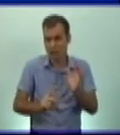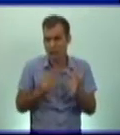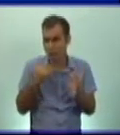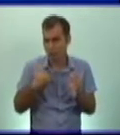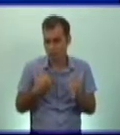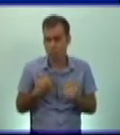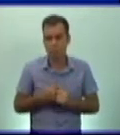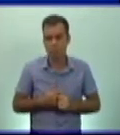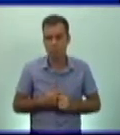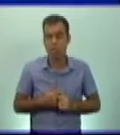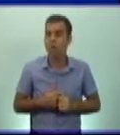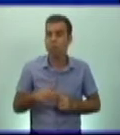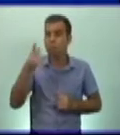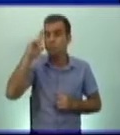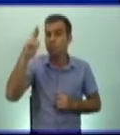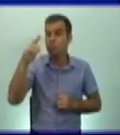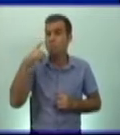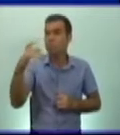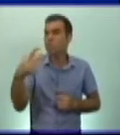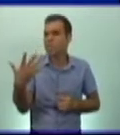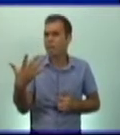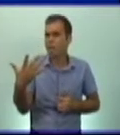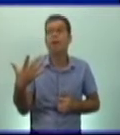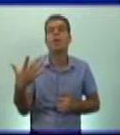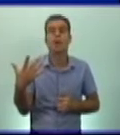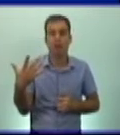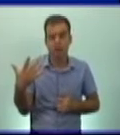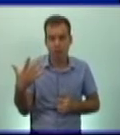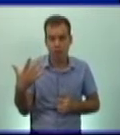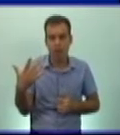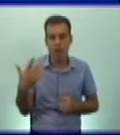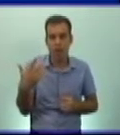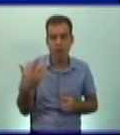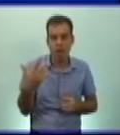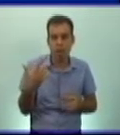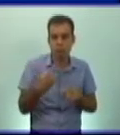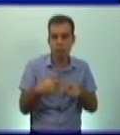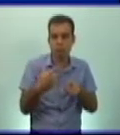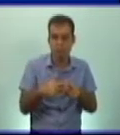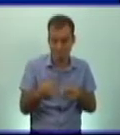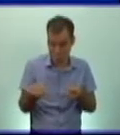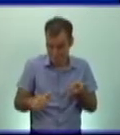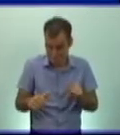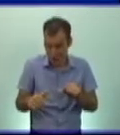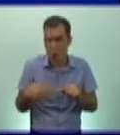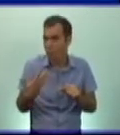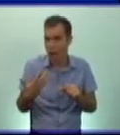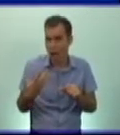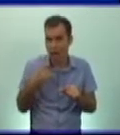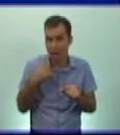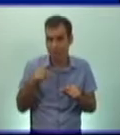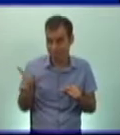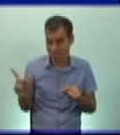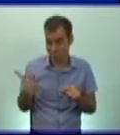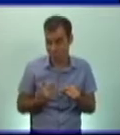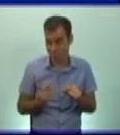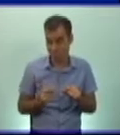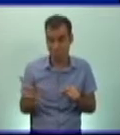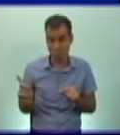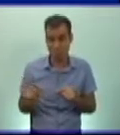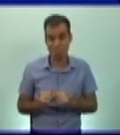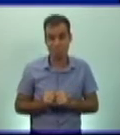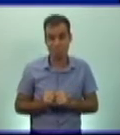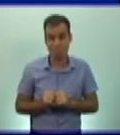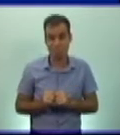otros aspectos importantes, por supuesto, cuáles son las sustancias reaccionantes, el octazufre y el dioxígeno. En este